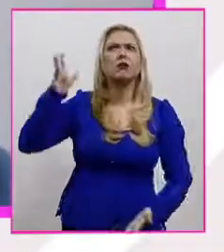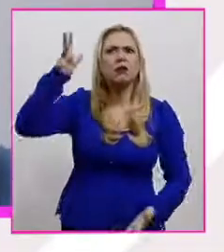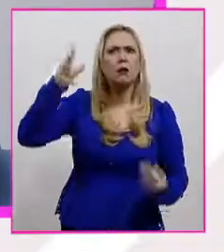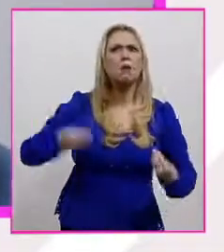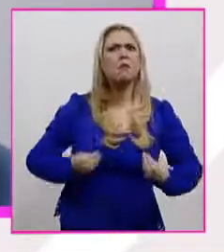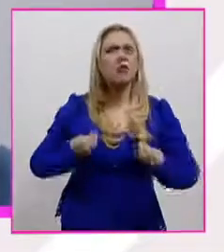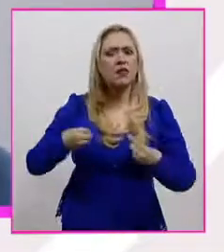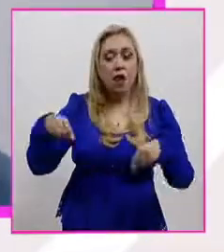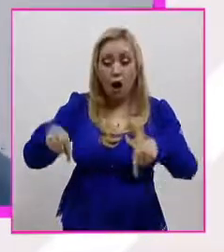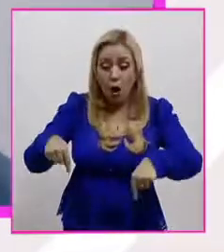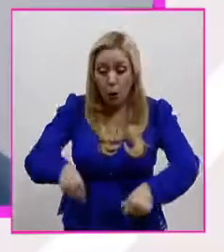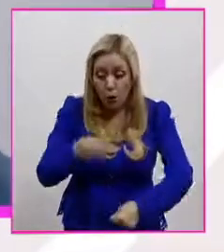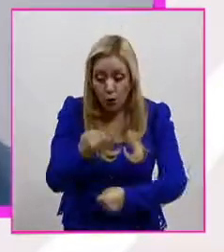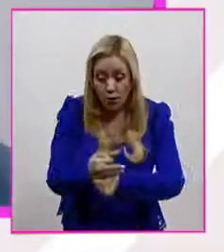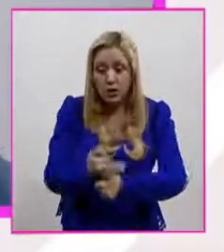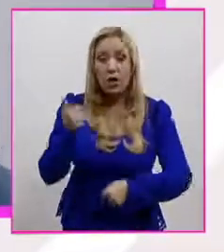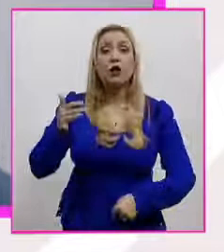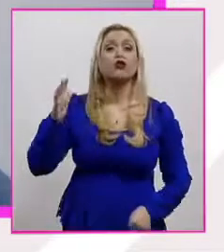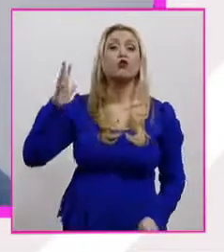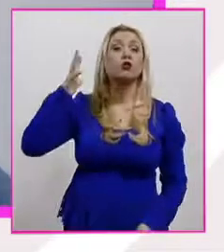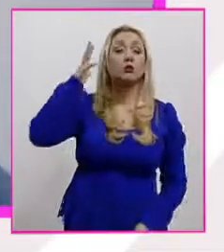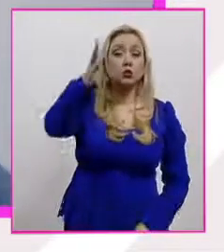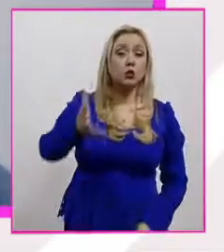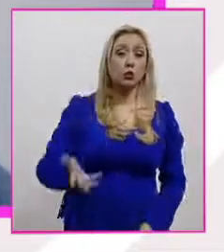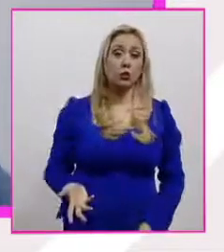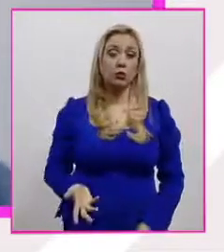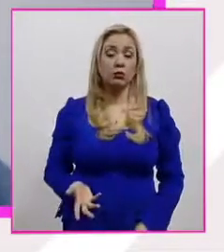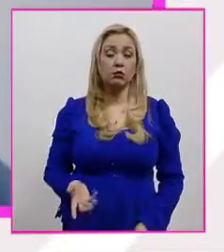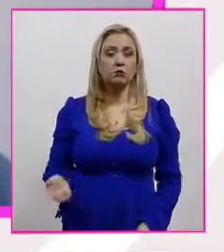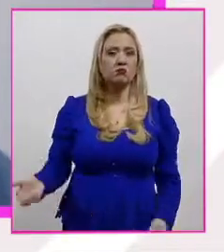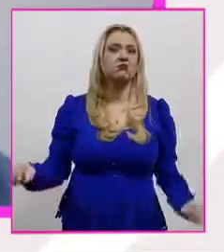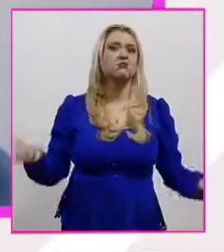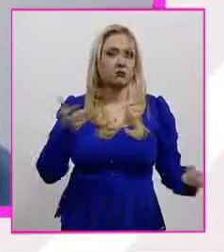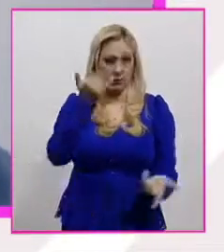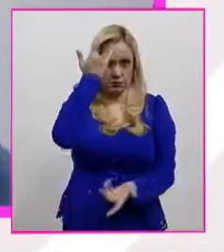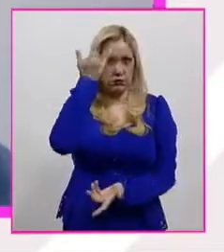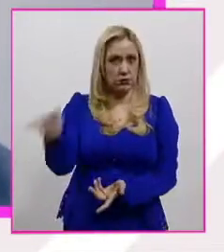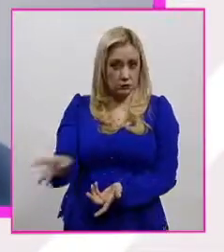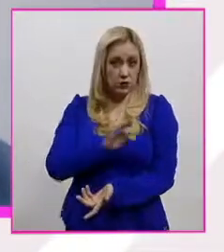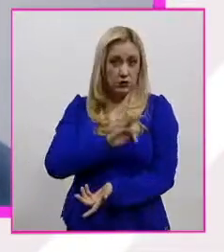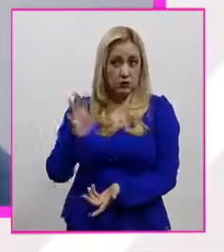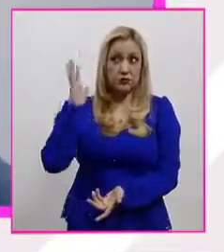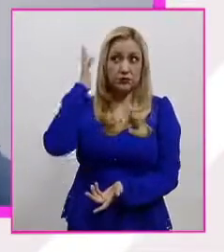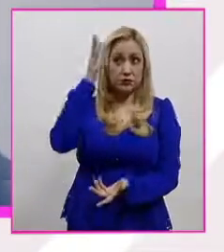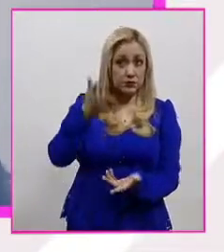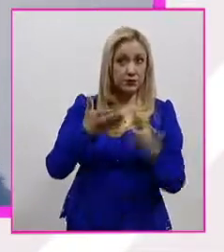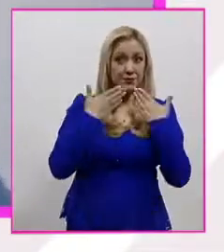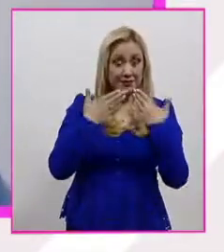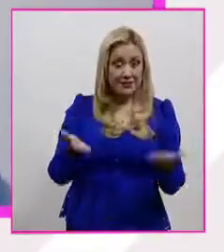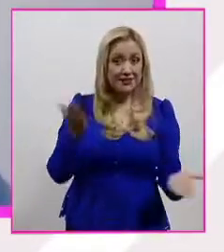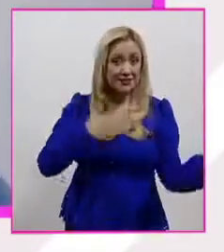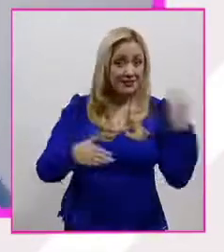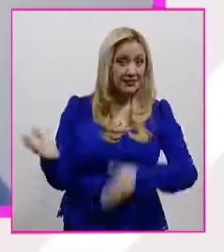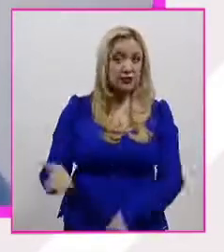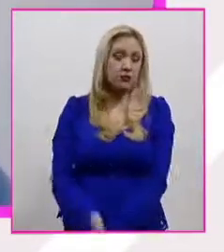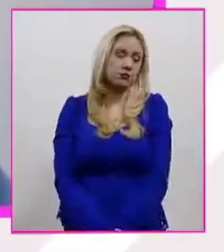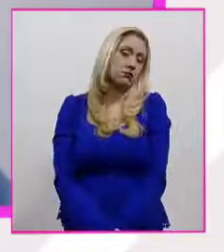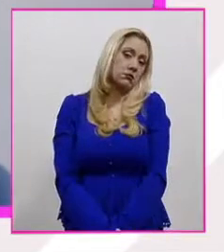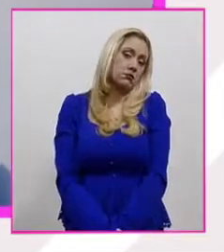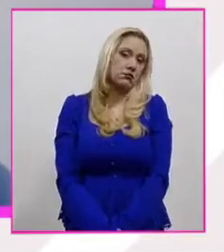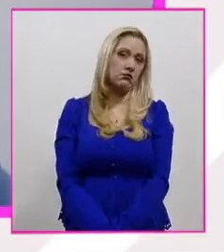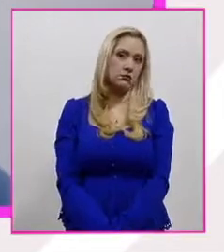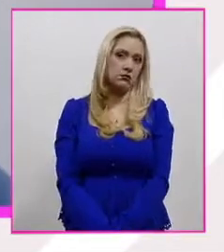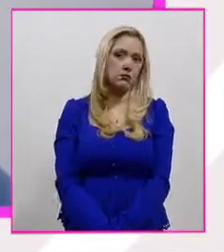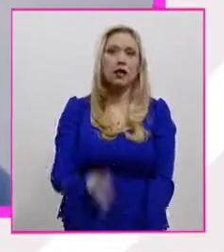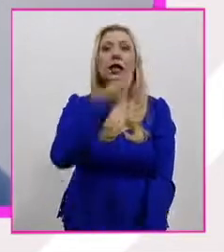pero también se sostienen a futuro, en las posibilidades que tienen de construir una vida mejor, ¿no? Y si pensamos en una de estas